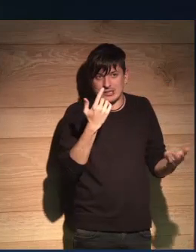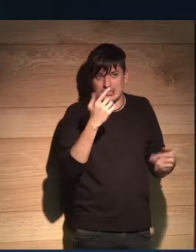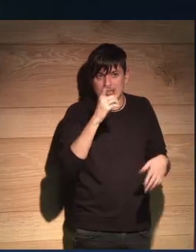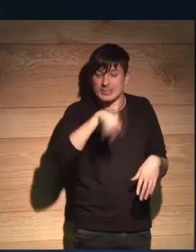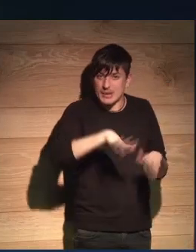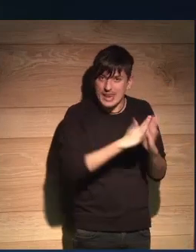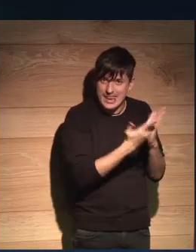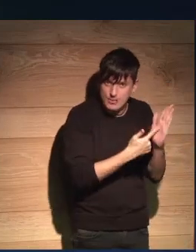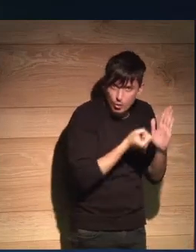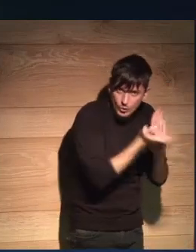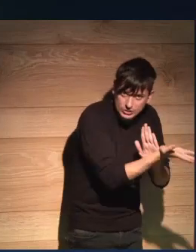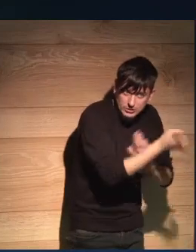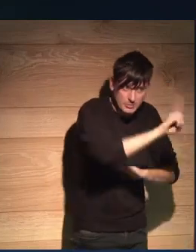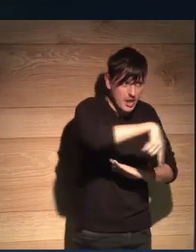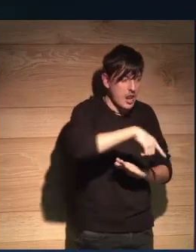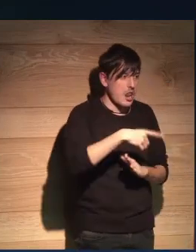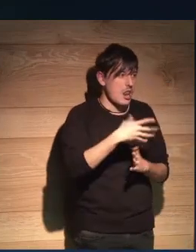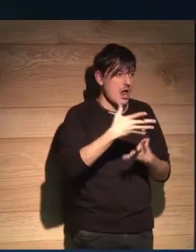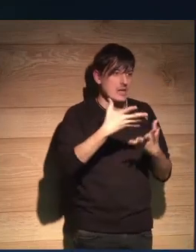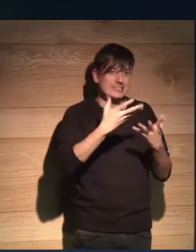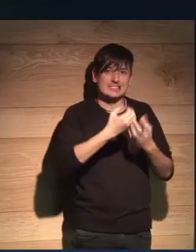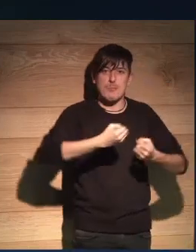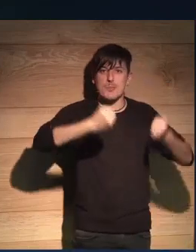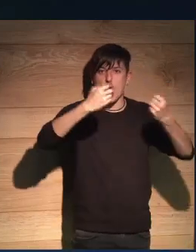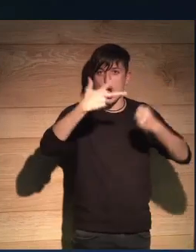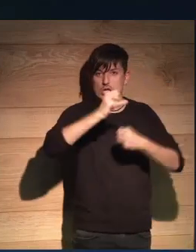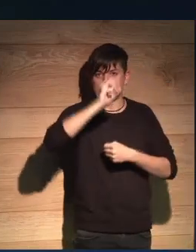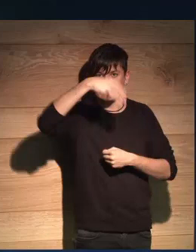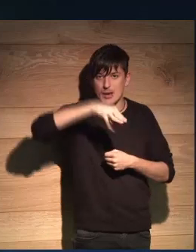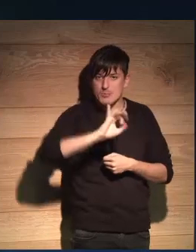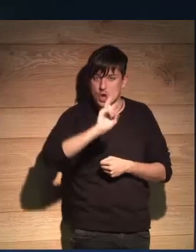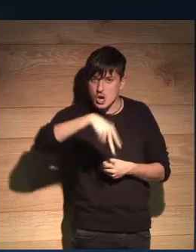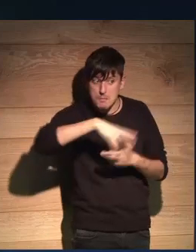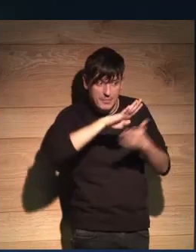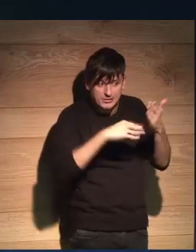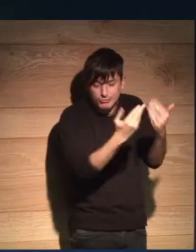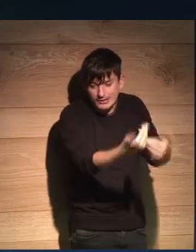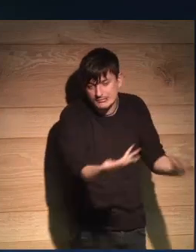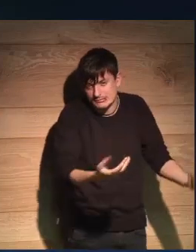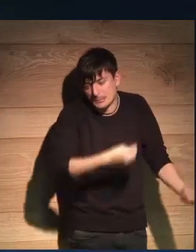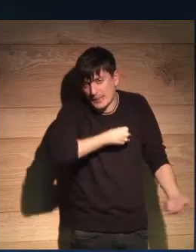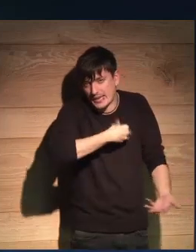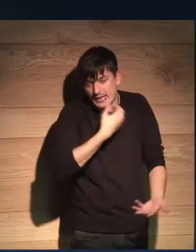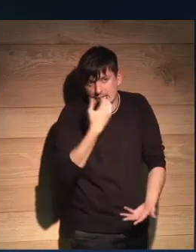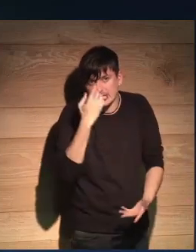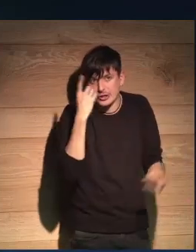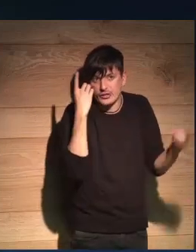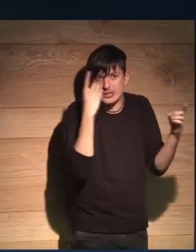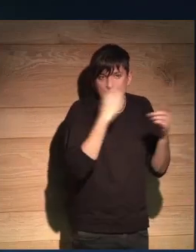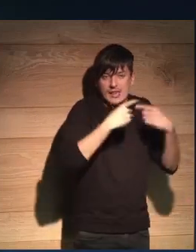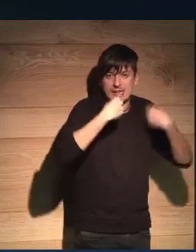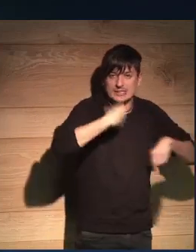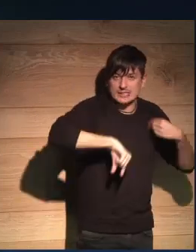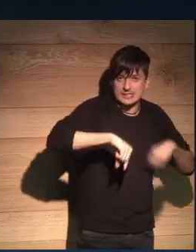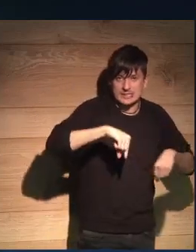trato en el libro. No sé si se acuerdan, una final de la Champions que no estaba el Barça, cosas que ocurren, y era entre el Madrid y el Atleti. No es tan raro, ¿eh?